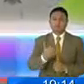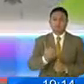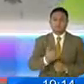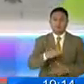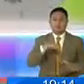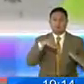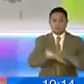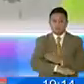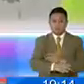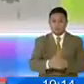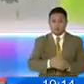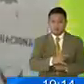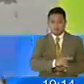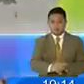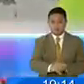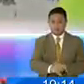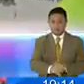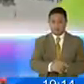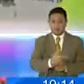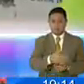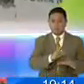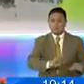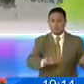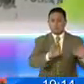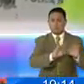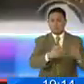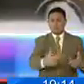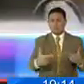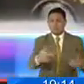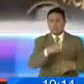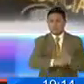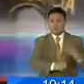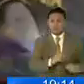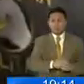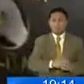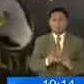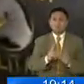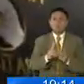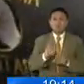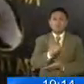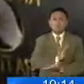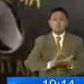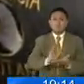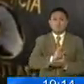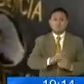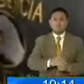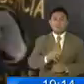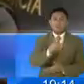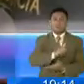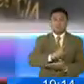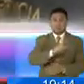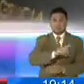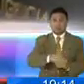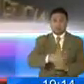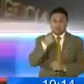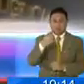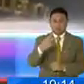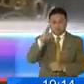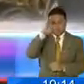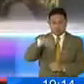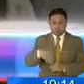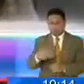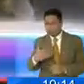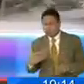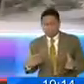y se logró una importante recuperación de armas. Los vecinos del barrio Libertador estaban sorprendidos al ver el movimiento